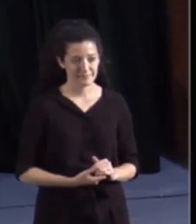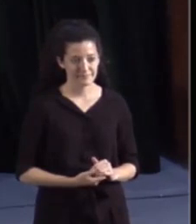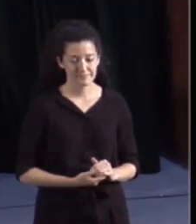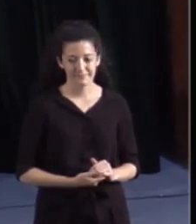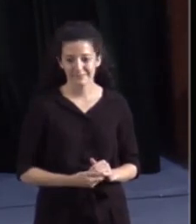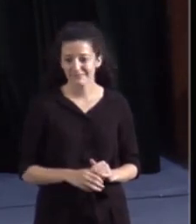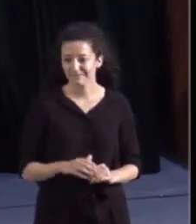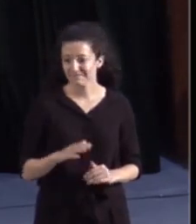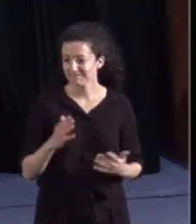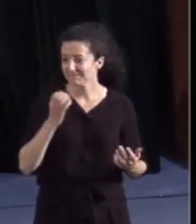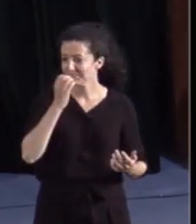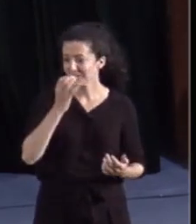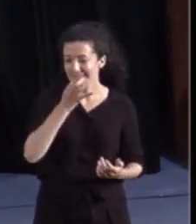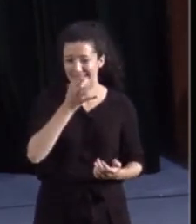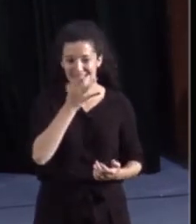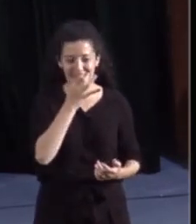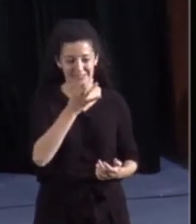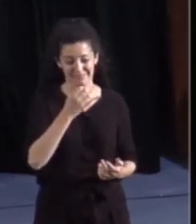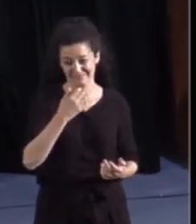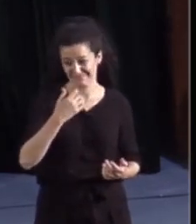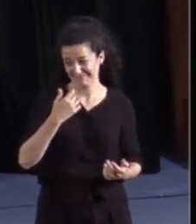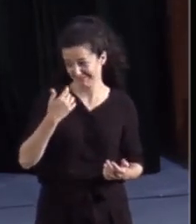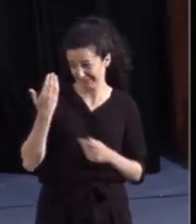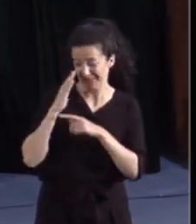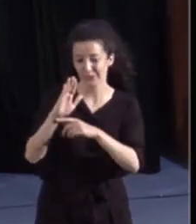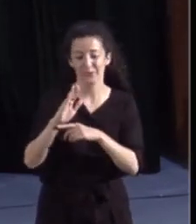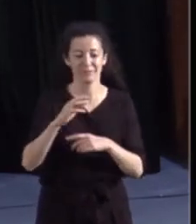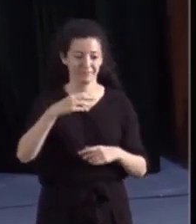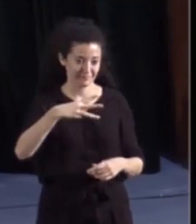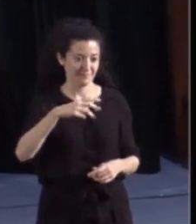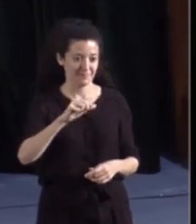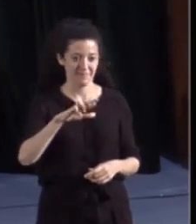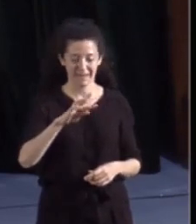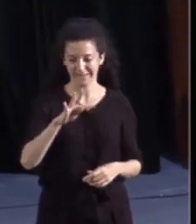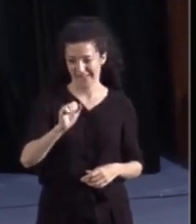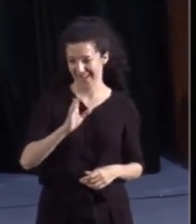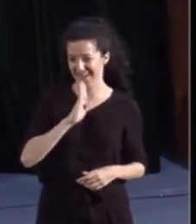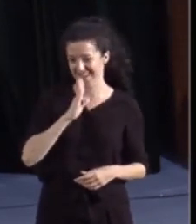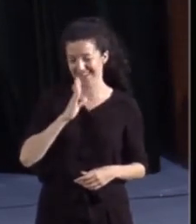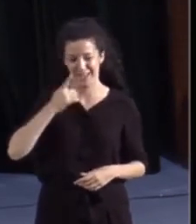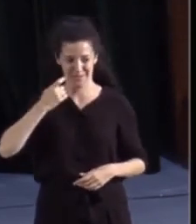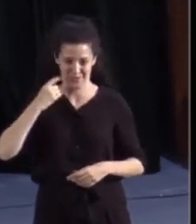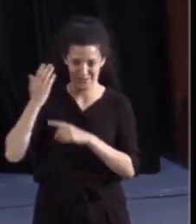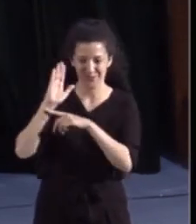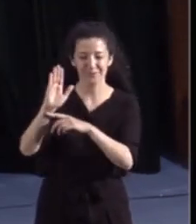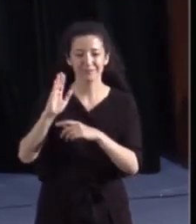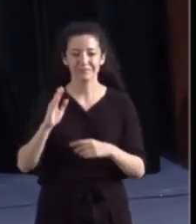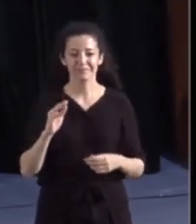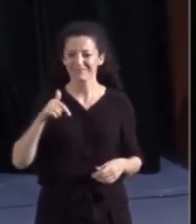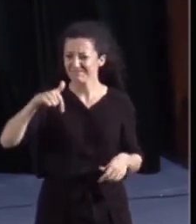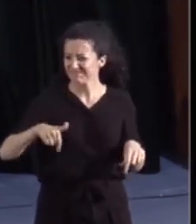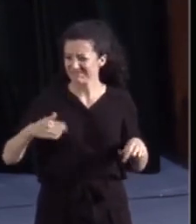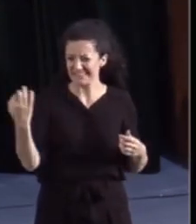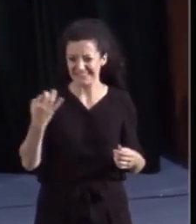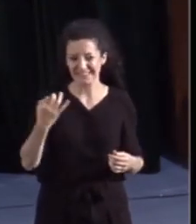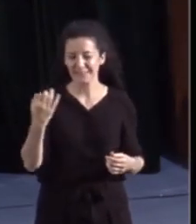Bueno, buenas tardes. Me presento, me llamo Marta, como bien nos ha dicho Emilio, y voy a presentaros